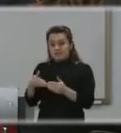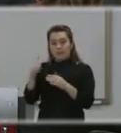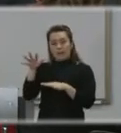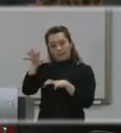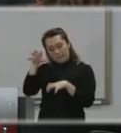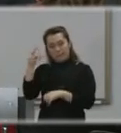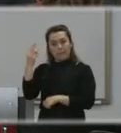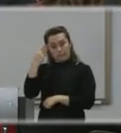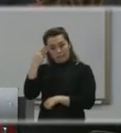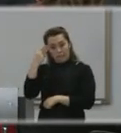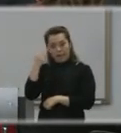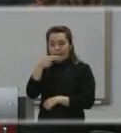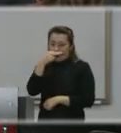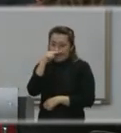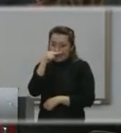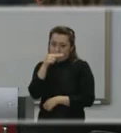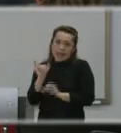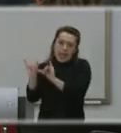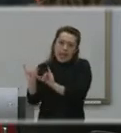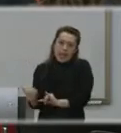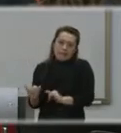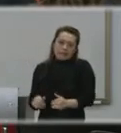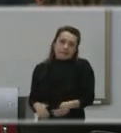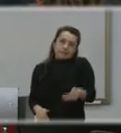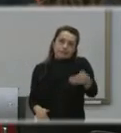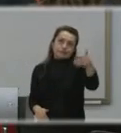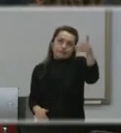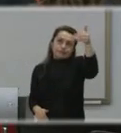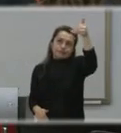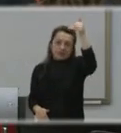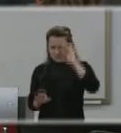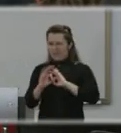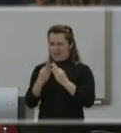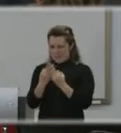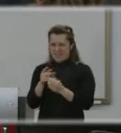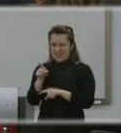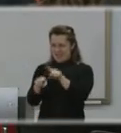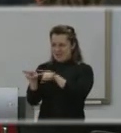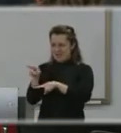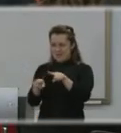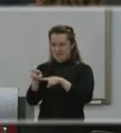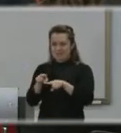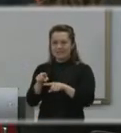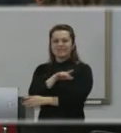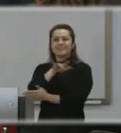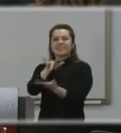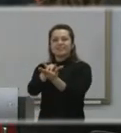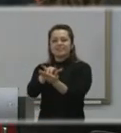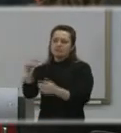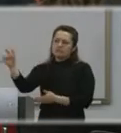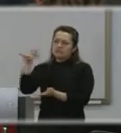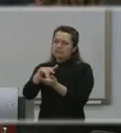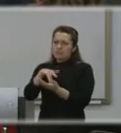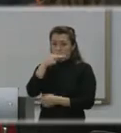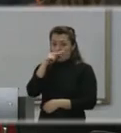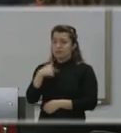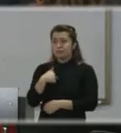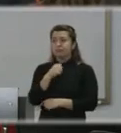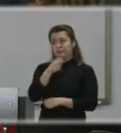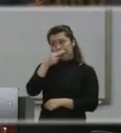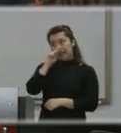niños o niñas eternos, ¿sí? Que también vemos casos de familias que llegan a país a pedirnos asesoría y yo tengo una niña de